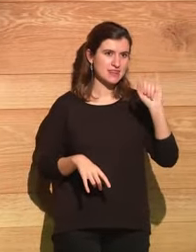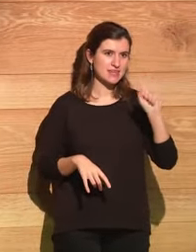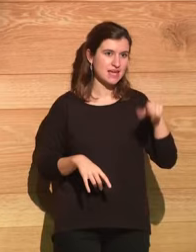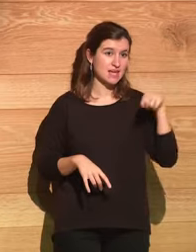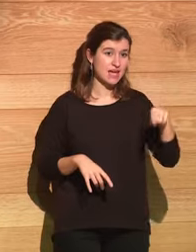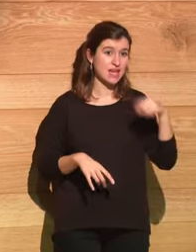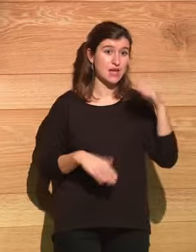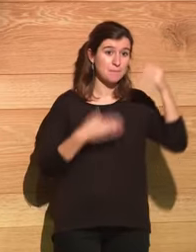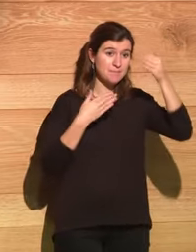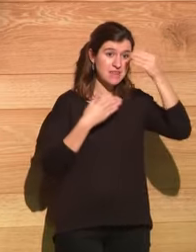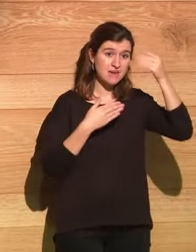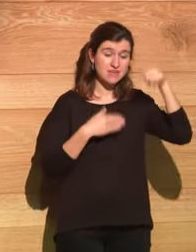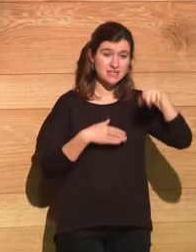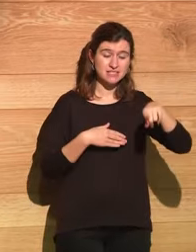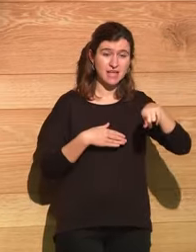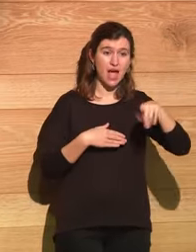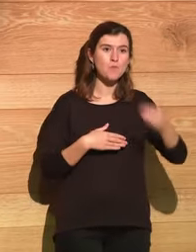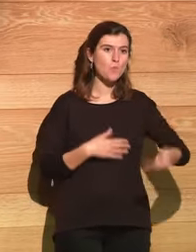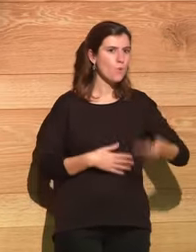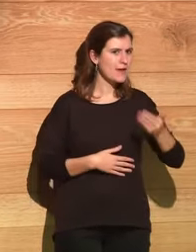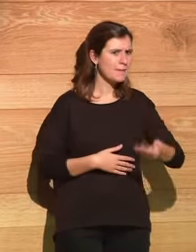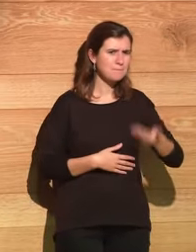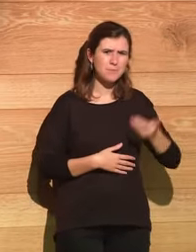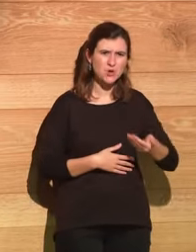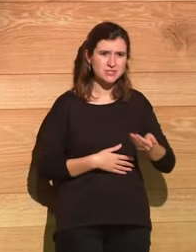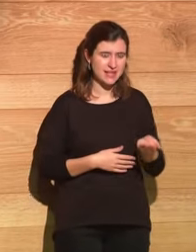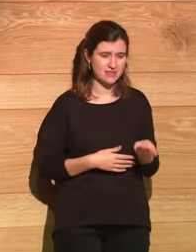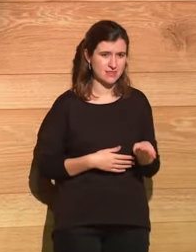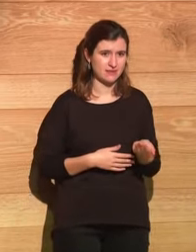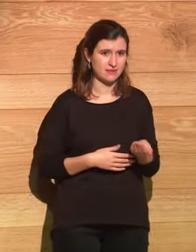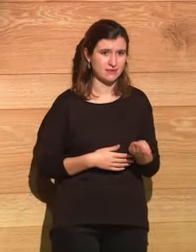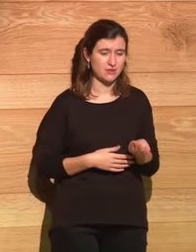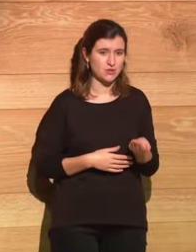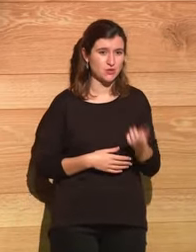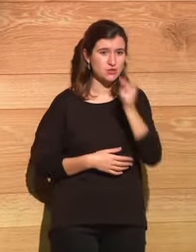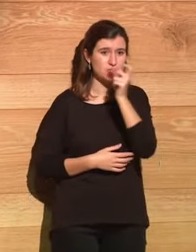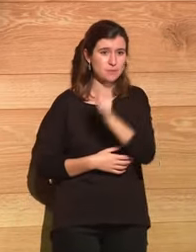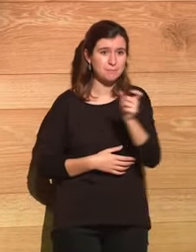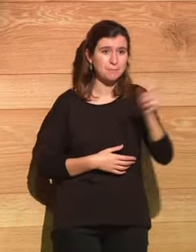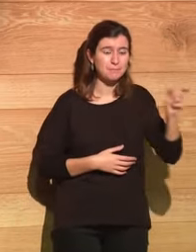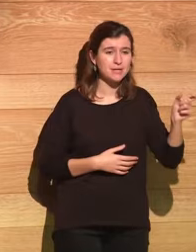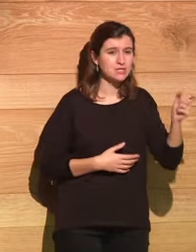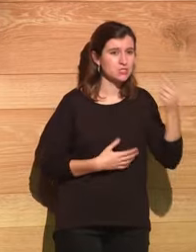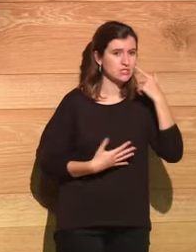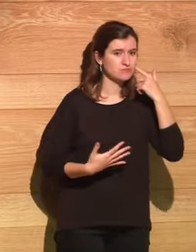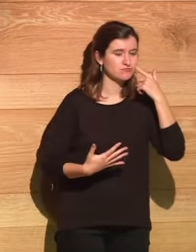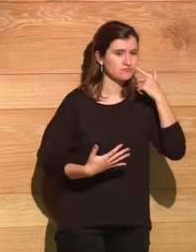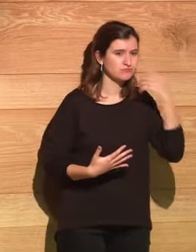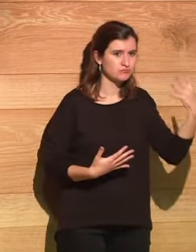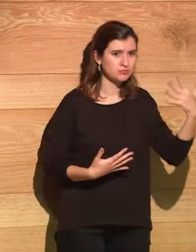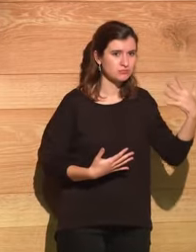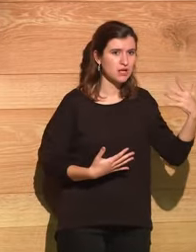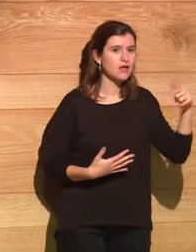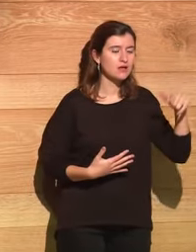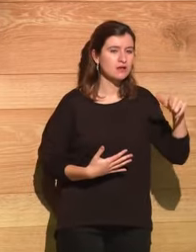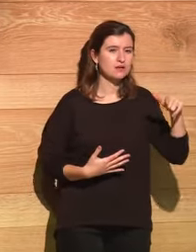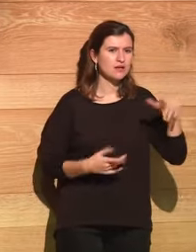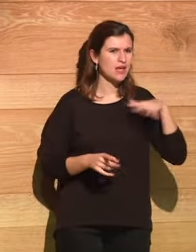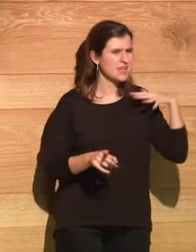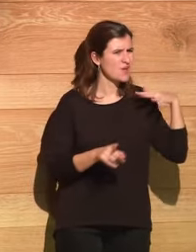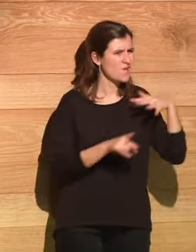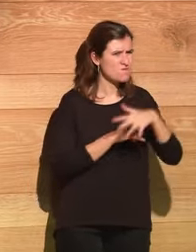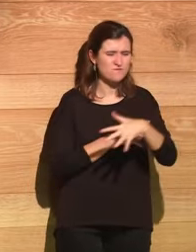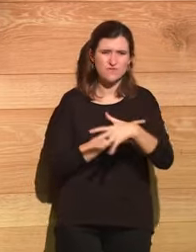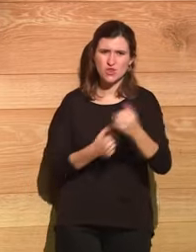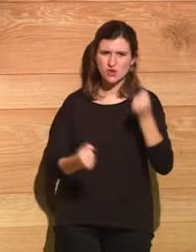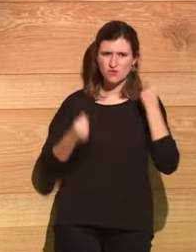medievalista importante en todas partes, ¿no? O sea, gente que, de alguna manera, su radio de acción, o sea,